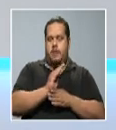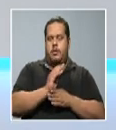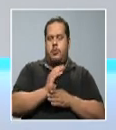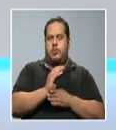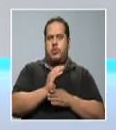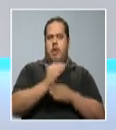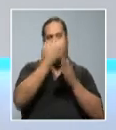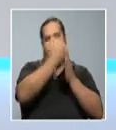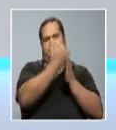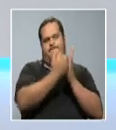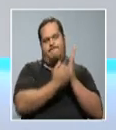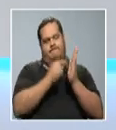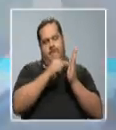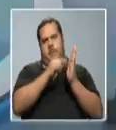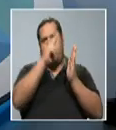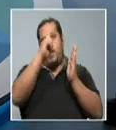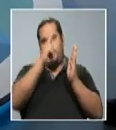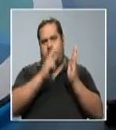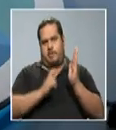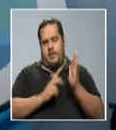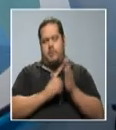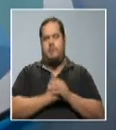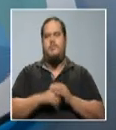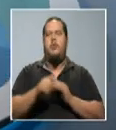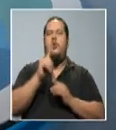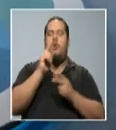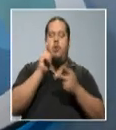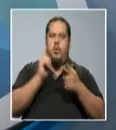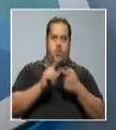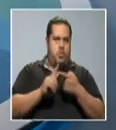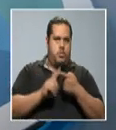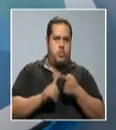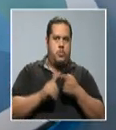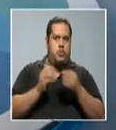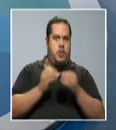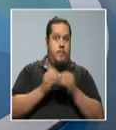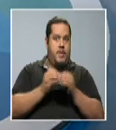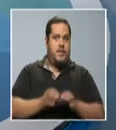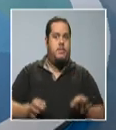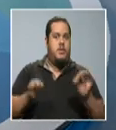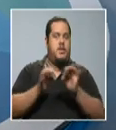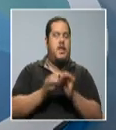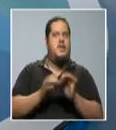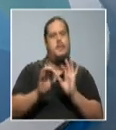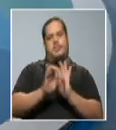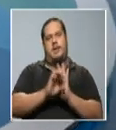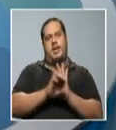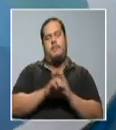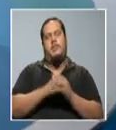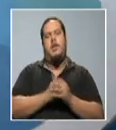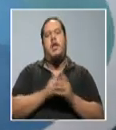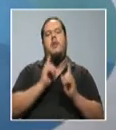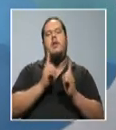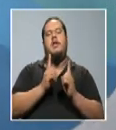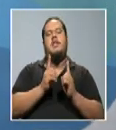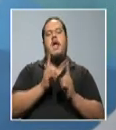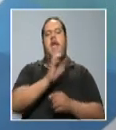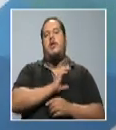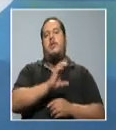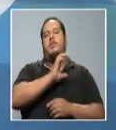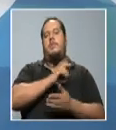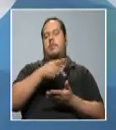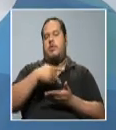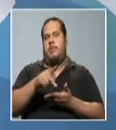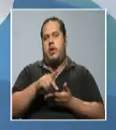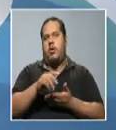cuenta varios aspectos. Uno de los aspectos que más relevancia tiene, por ejemplo, es el comportamiento de pago